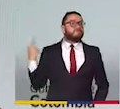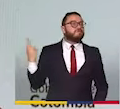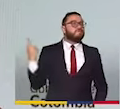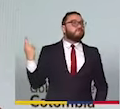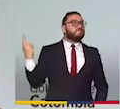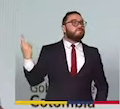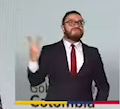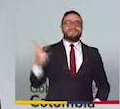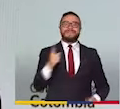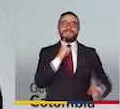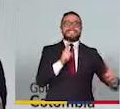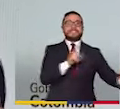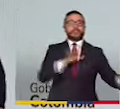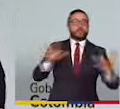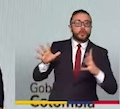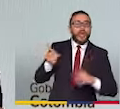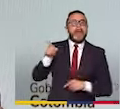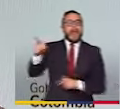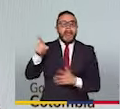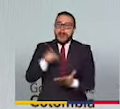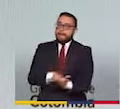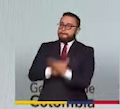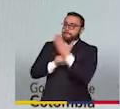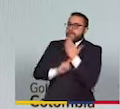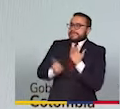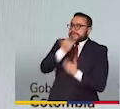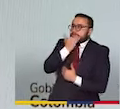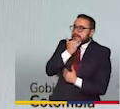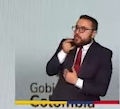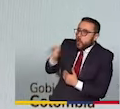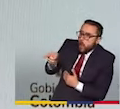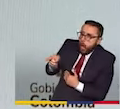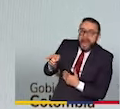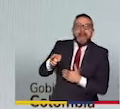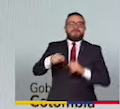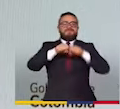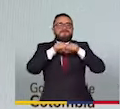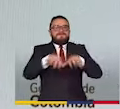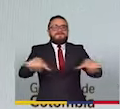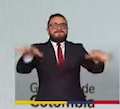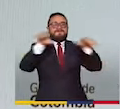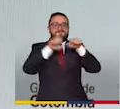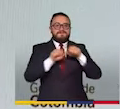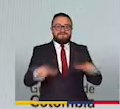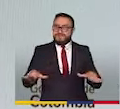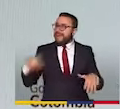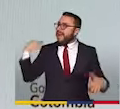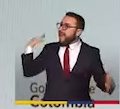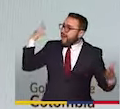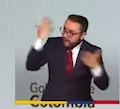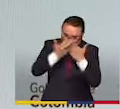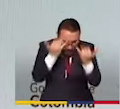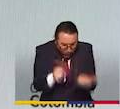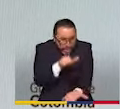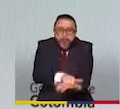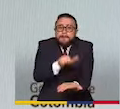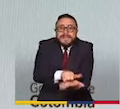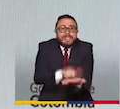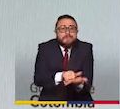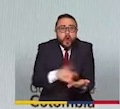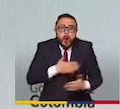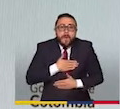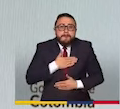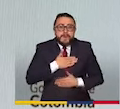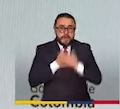único testimonio de lo que pasó Allende en el palacio. Vivimos lo mismo. ¿Por